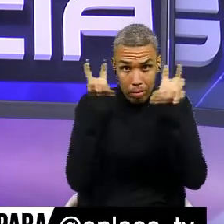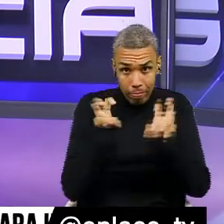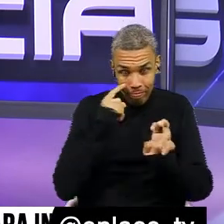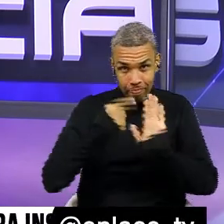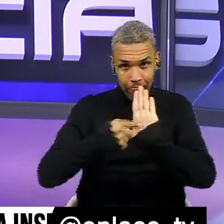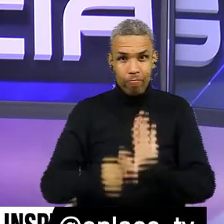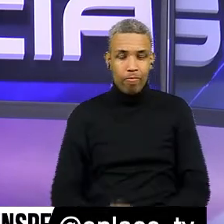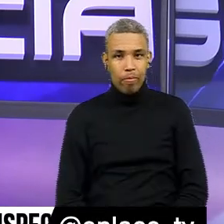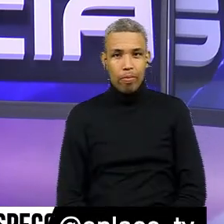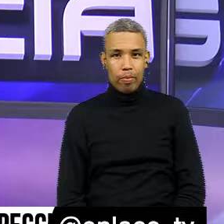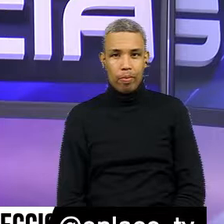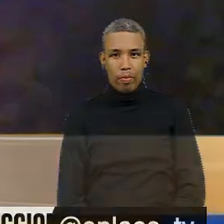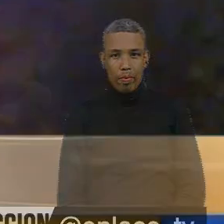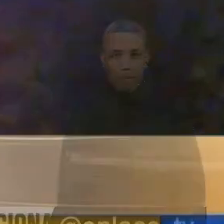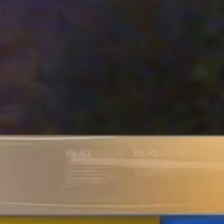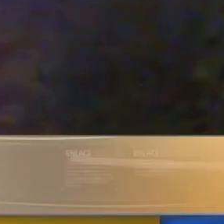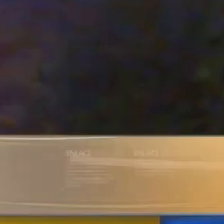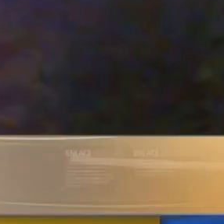titulares.